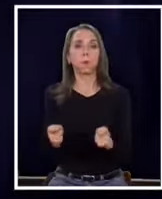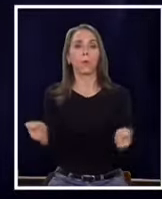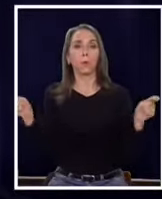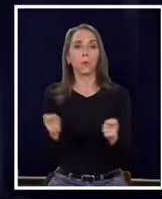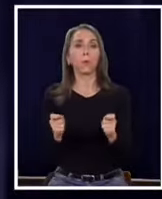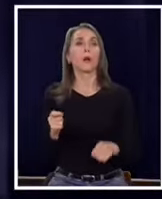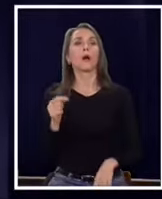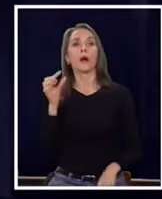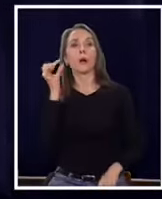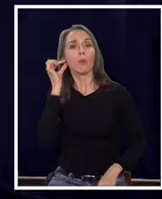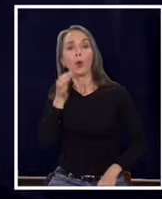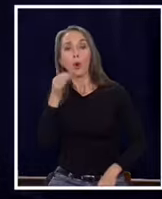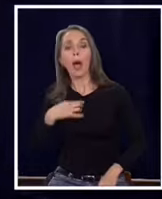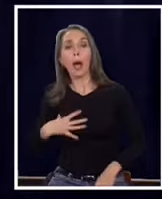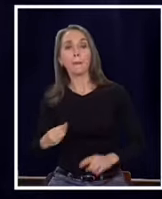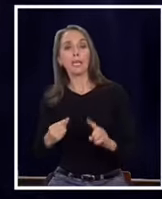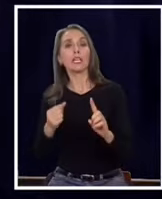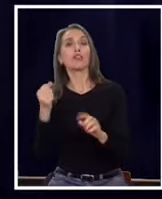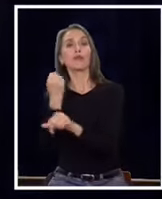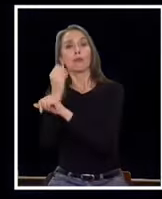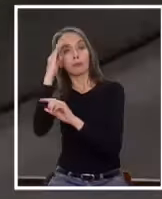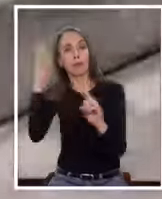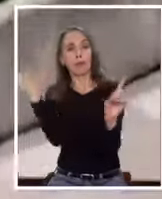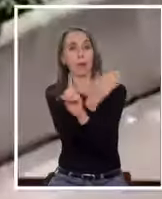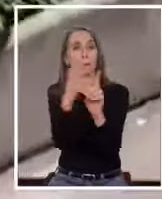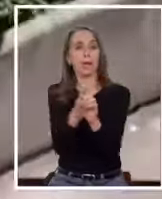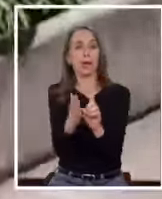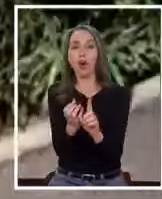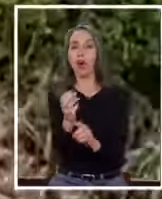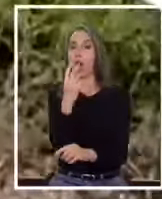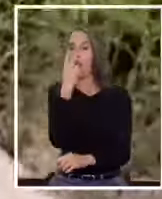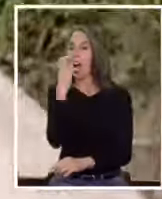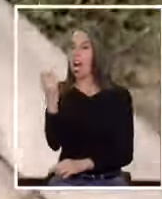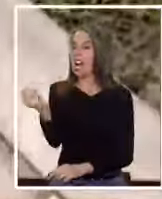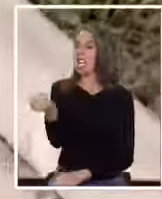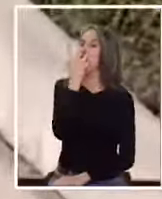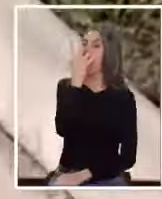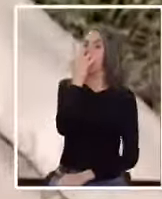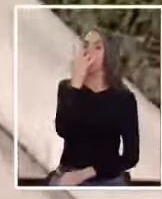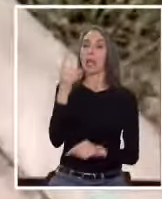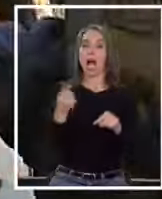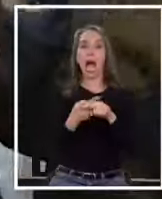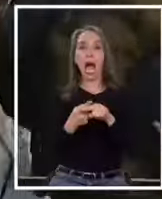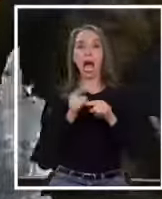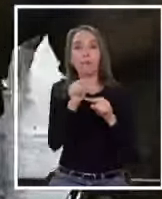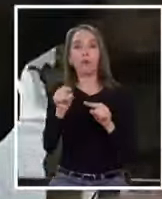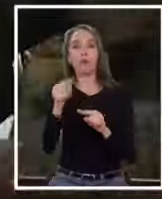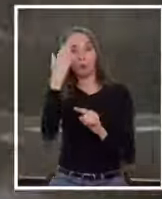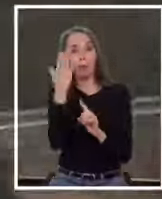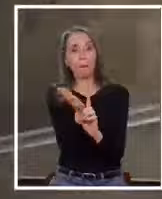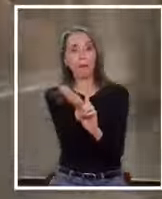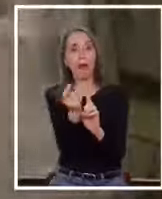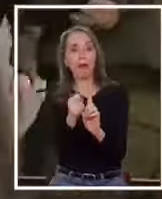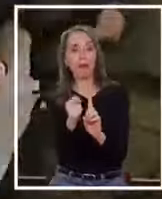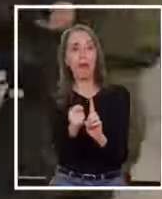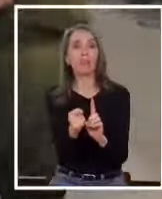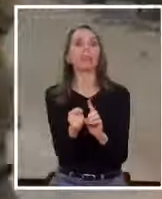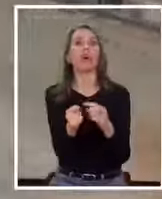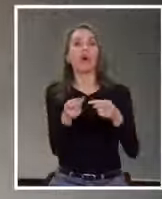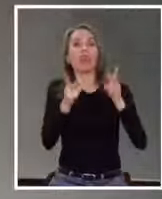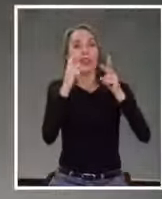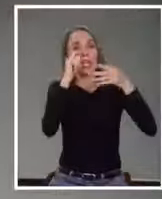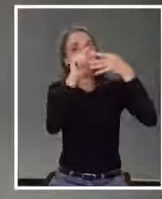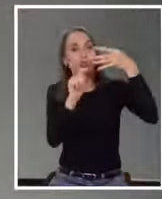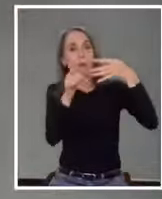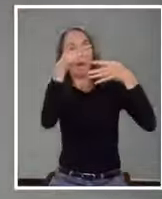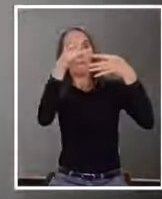A mi hijo le pegaron, le echaron gas pimienta en la cara. Relatos que se multiplicaron, denuncias de abusos, maltratos de eventuales violaciones a los derechos